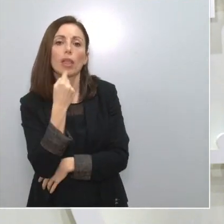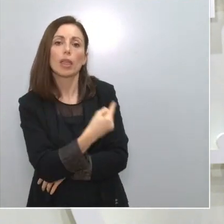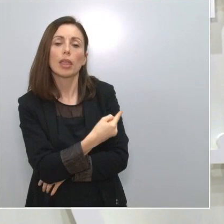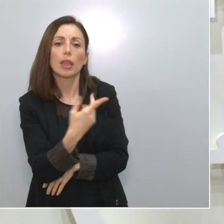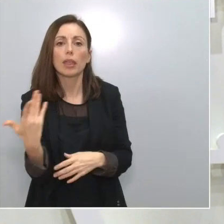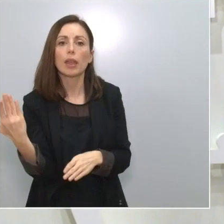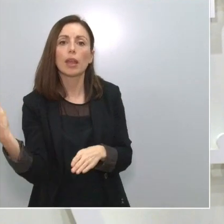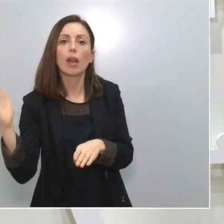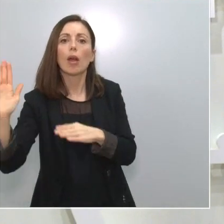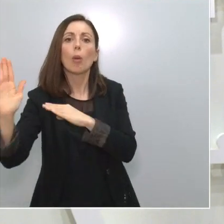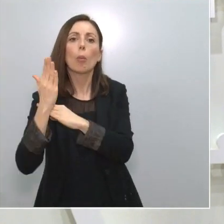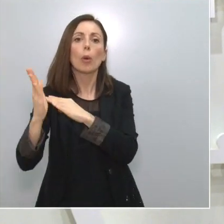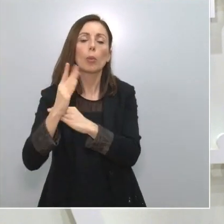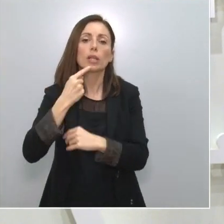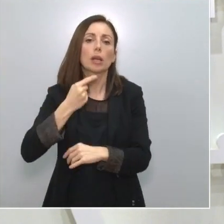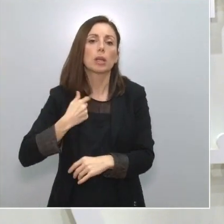determinadas propuestas.